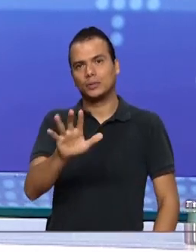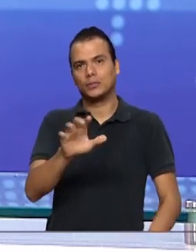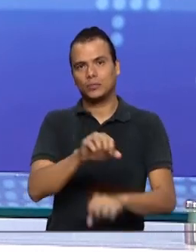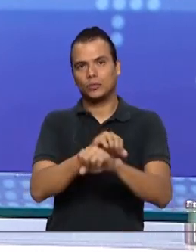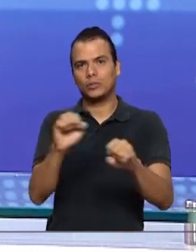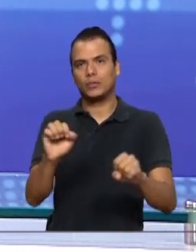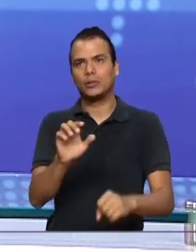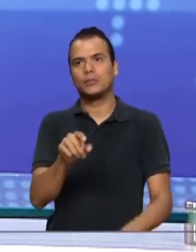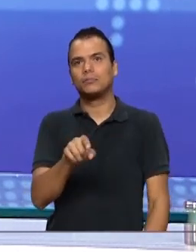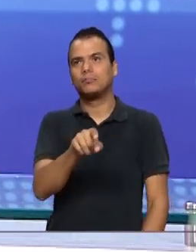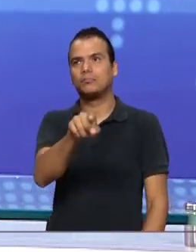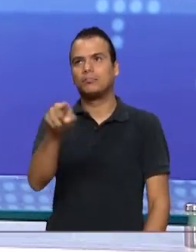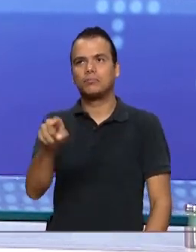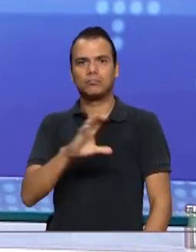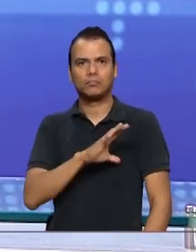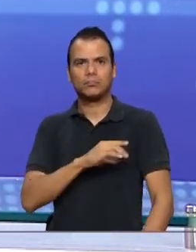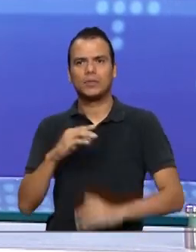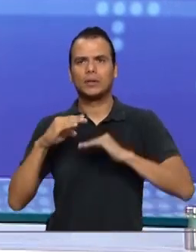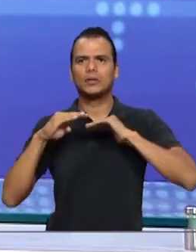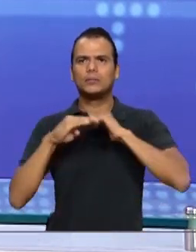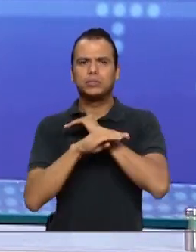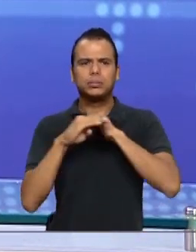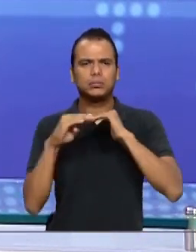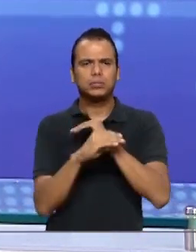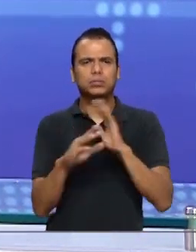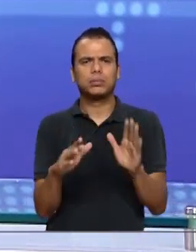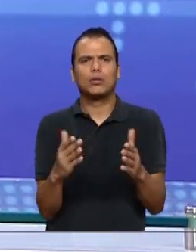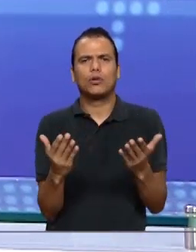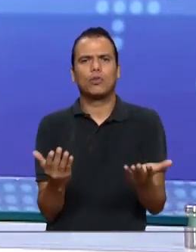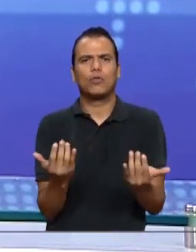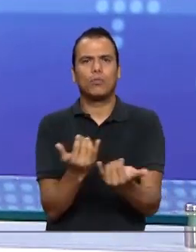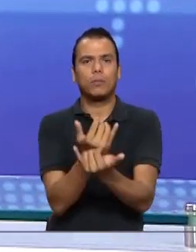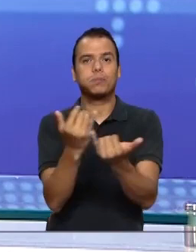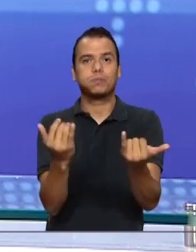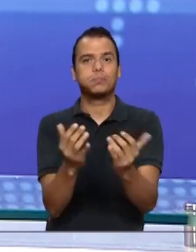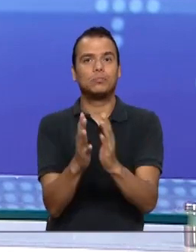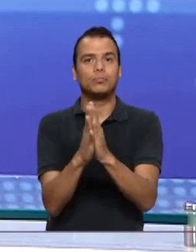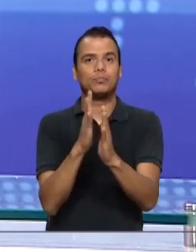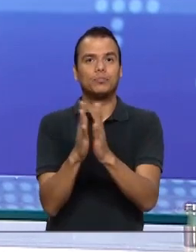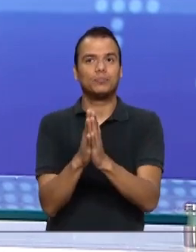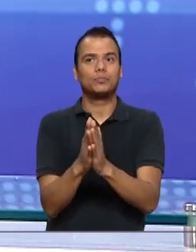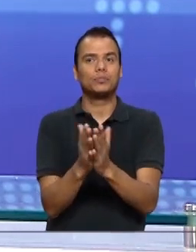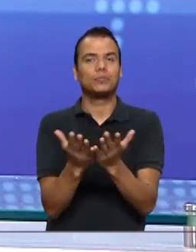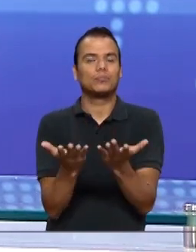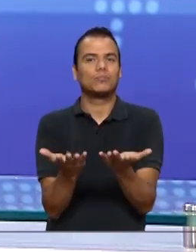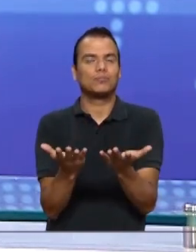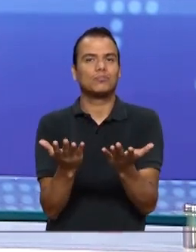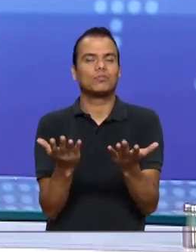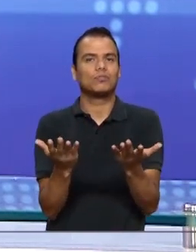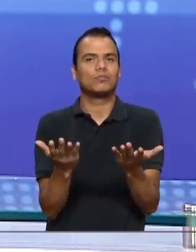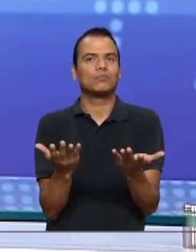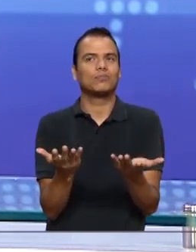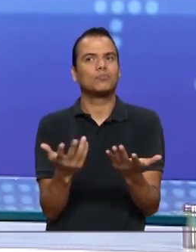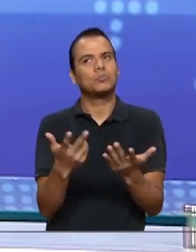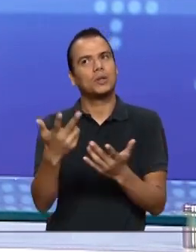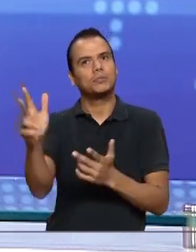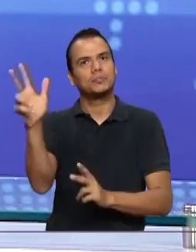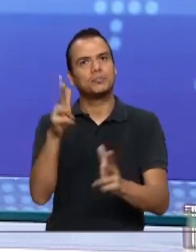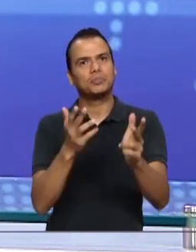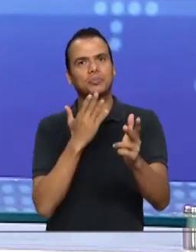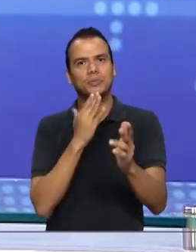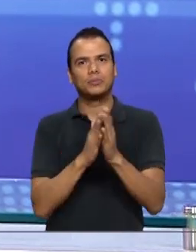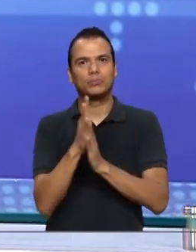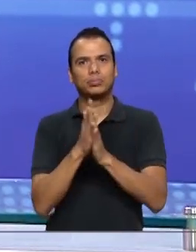queremos conocer cómo está el tráfico en la capital vallecaucana para que usted, a la hora de salir de casa, sepa cuál es la mejor ruta. Por